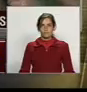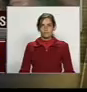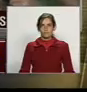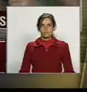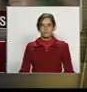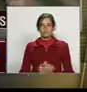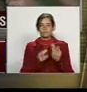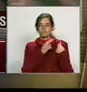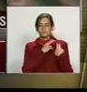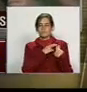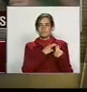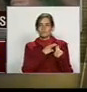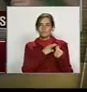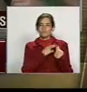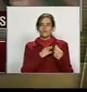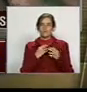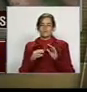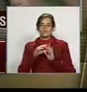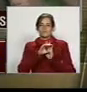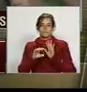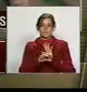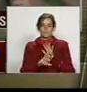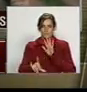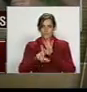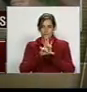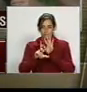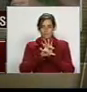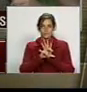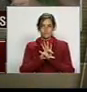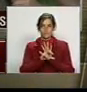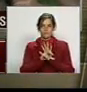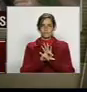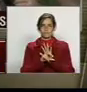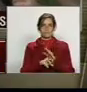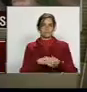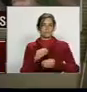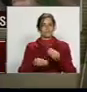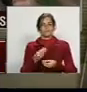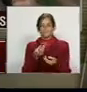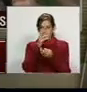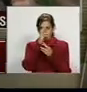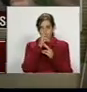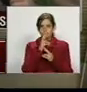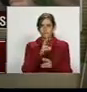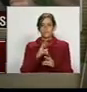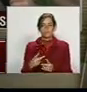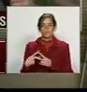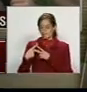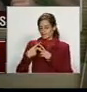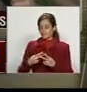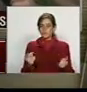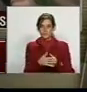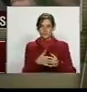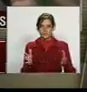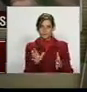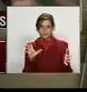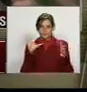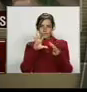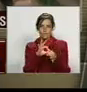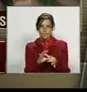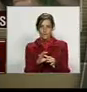competencia de sus atribuciones constitucionales y legales para hacer respetar la voluntad popular y